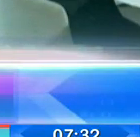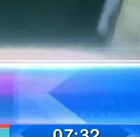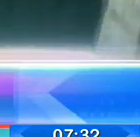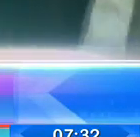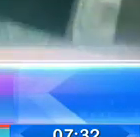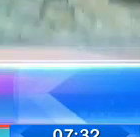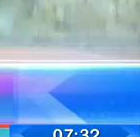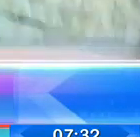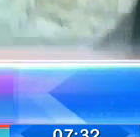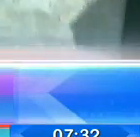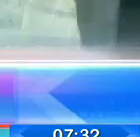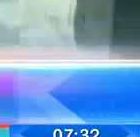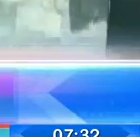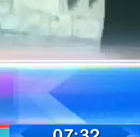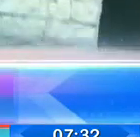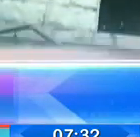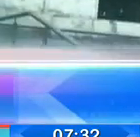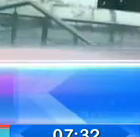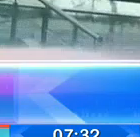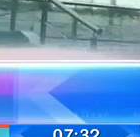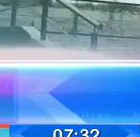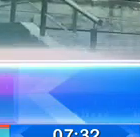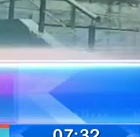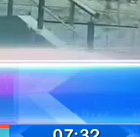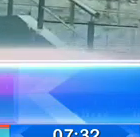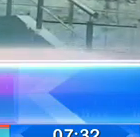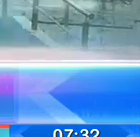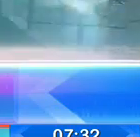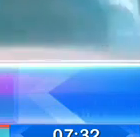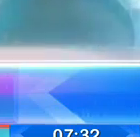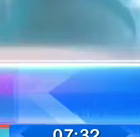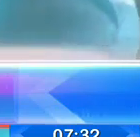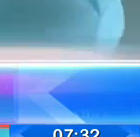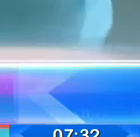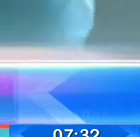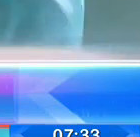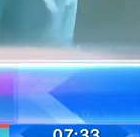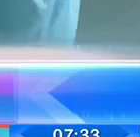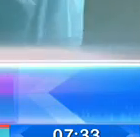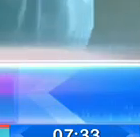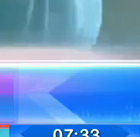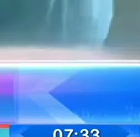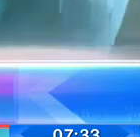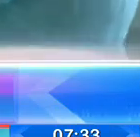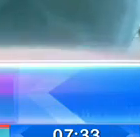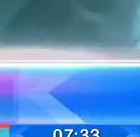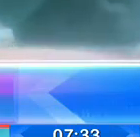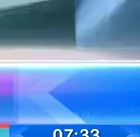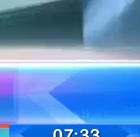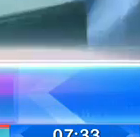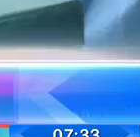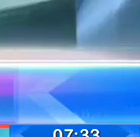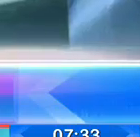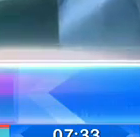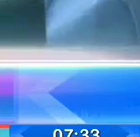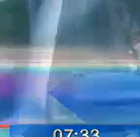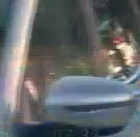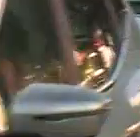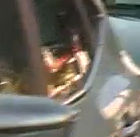de personas que han sido vacunadas en la fase cero, tal como dispone la ley. Ya venimos, no se vayan.